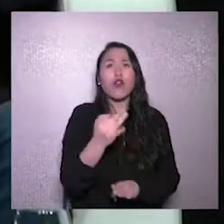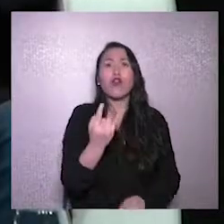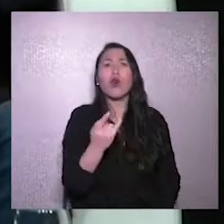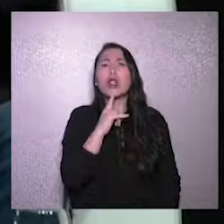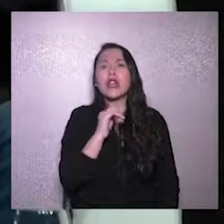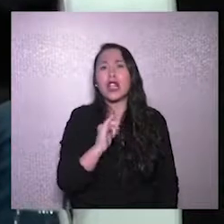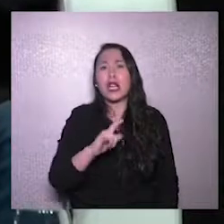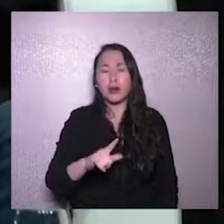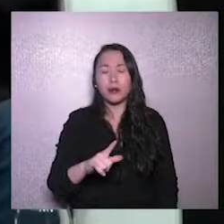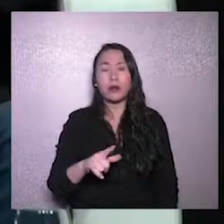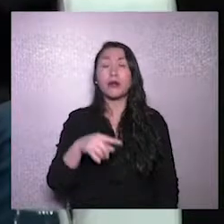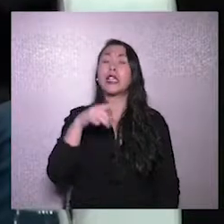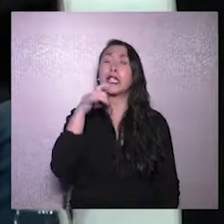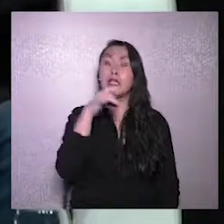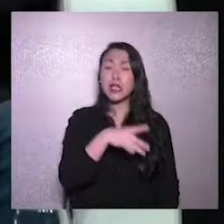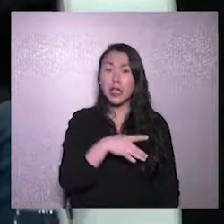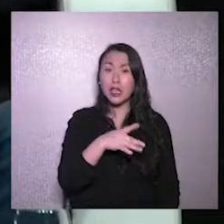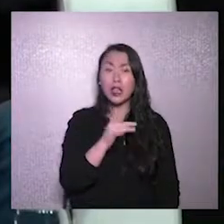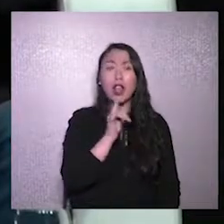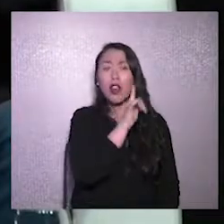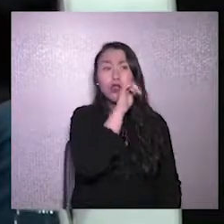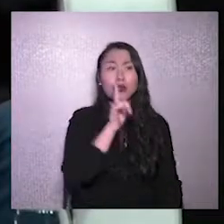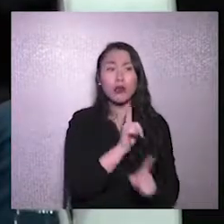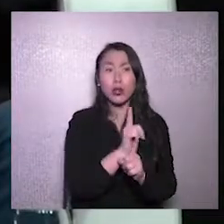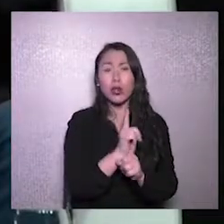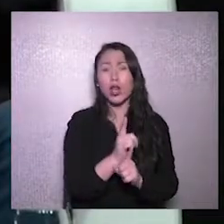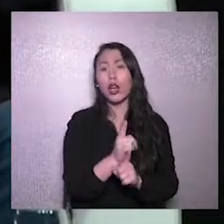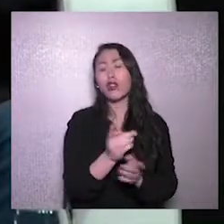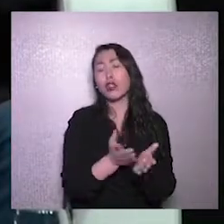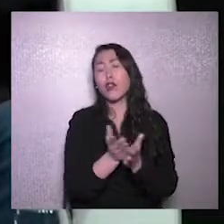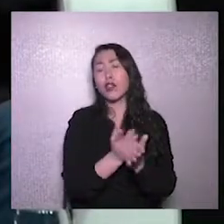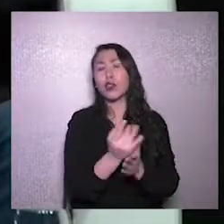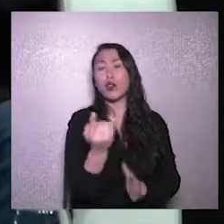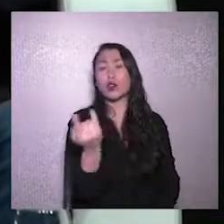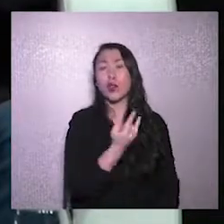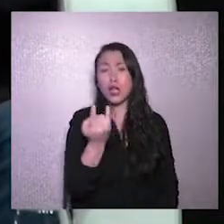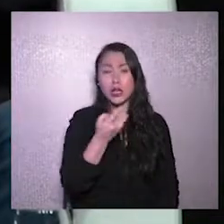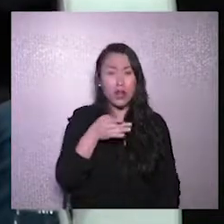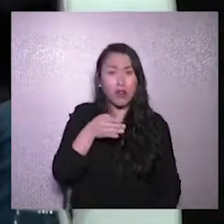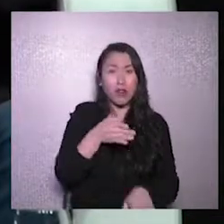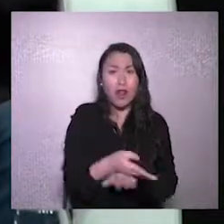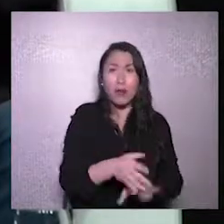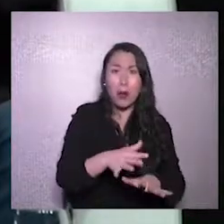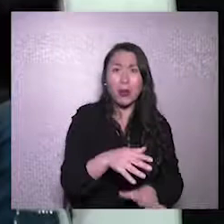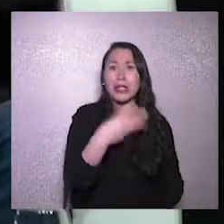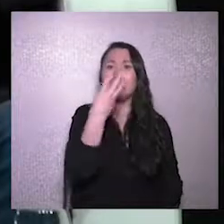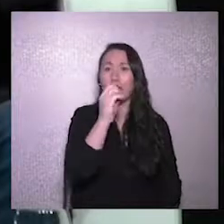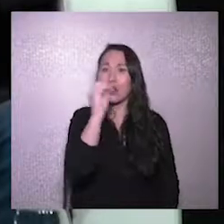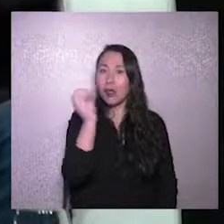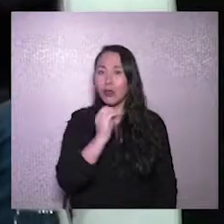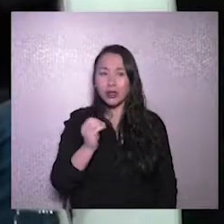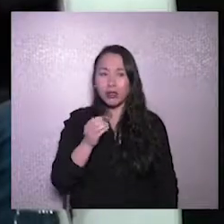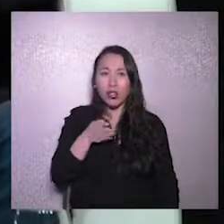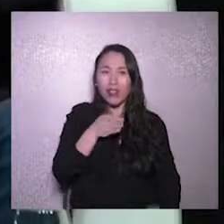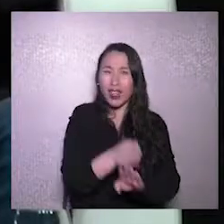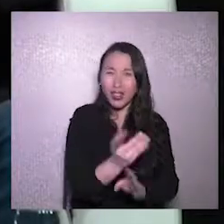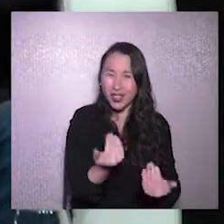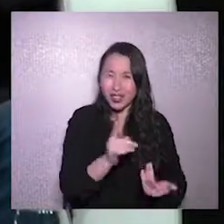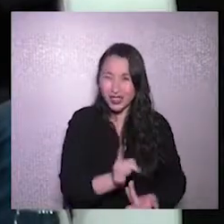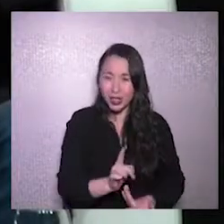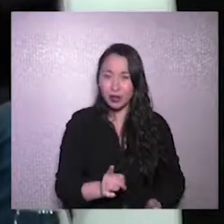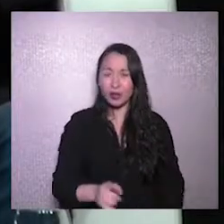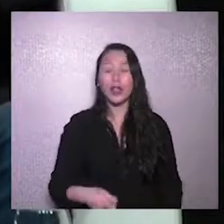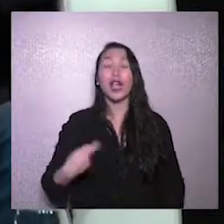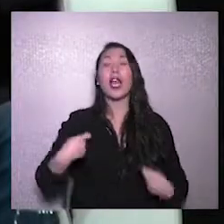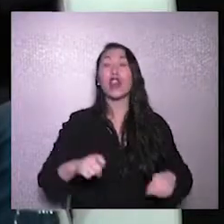Chile, las consultas en los servicios de urgencia hospitalarios no pertinentes son cercanas al 30%. El costo de administrar